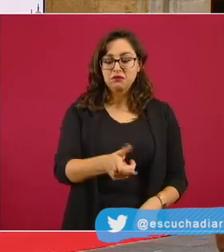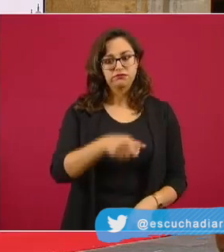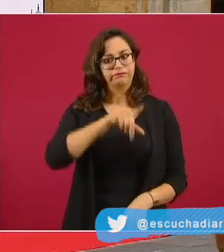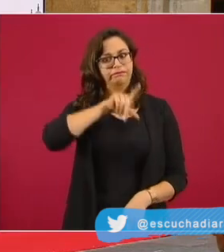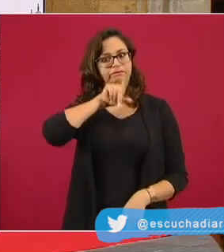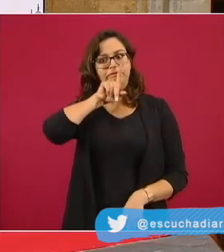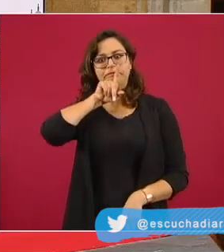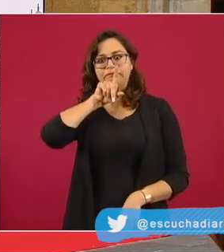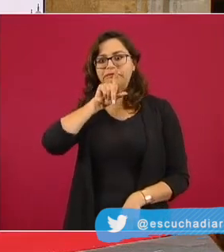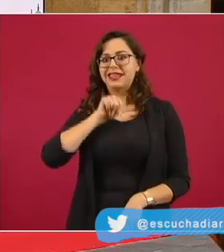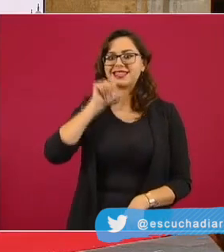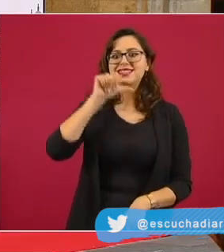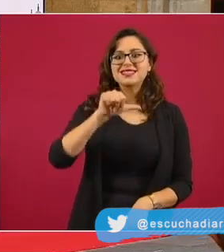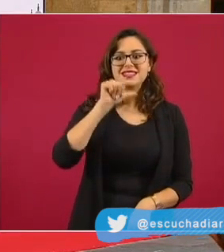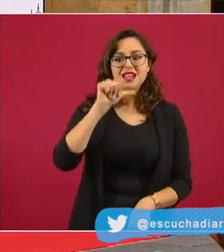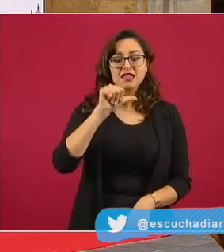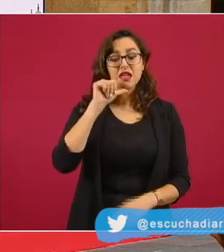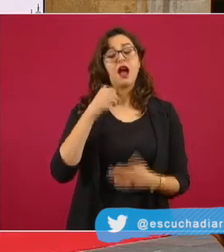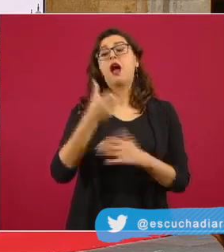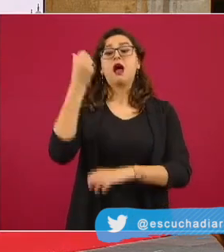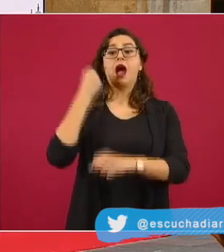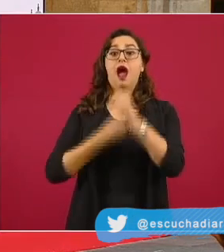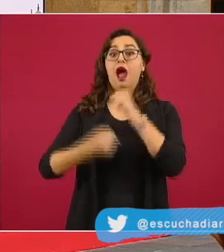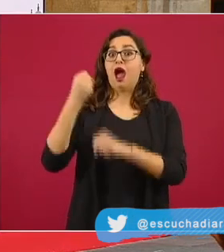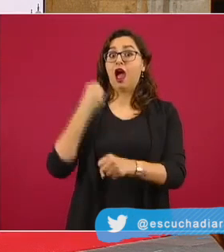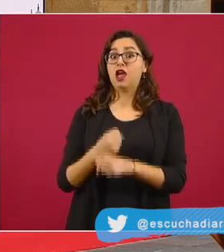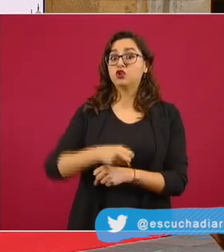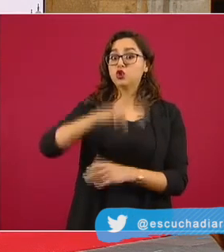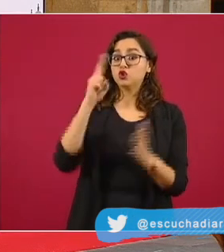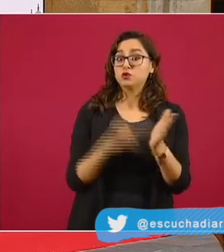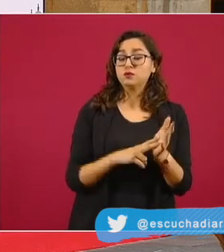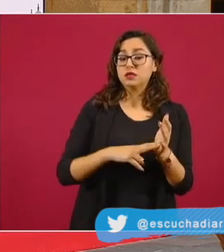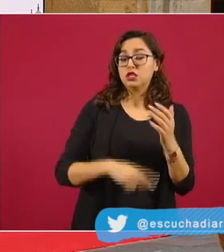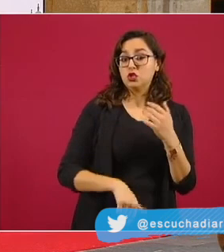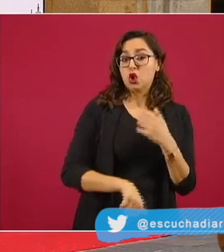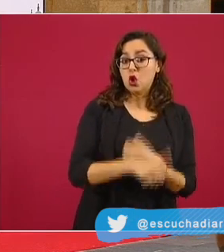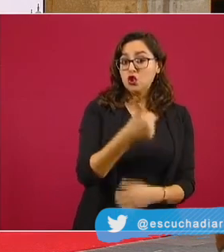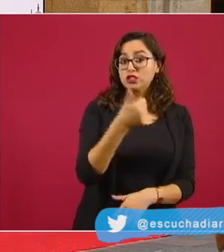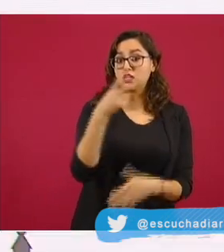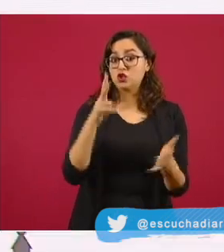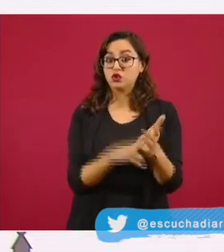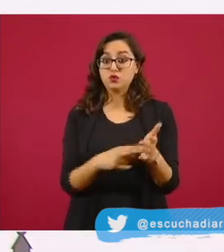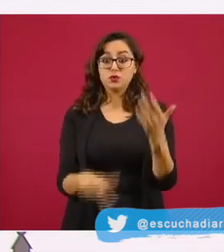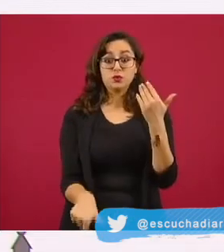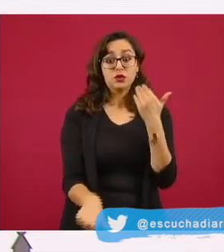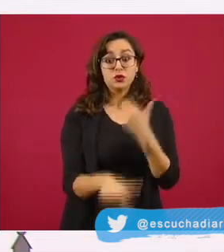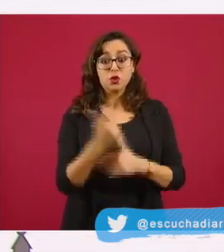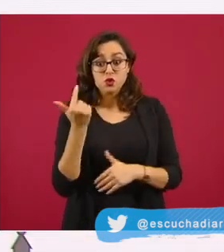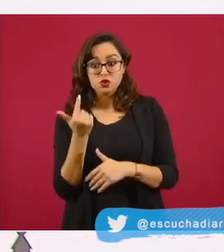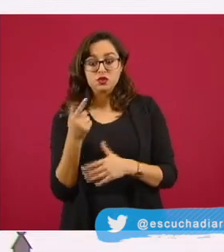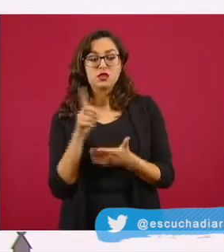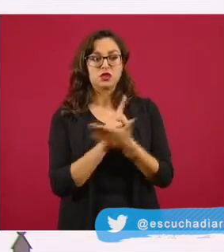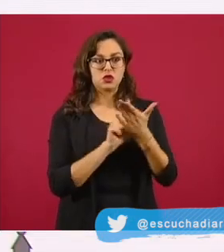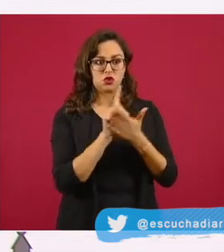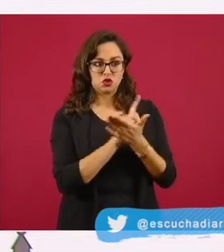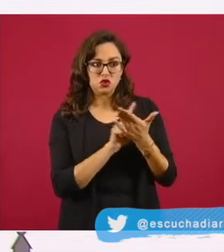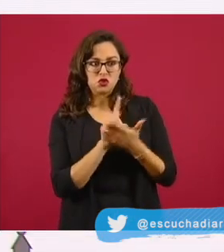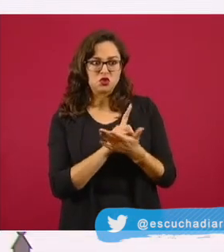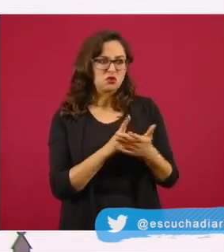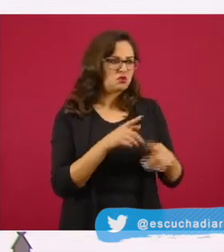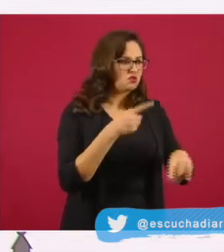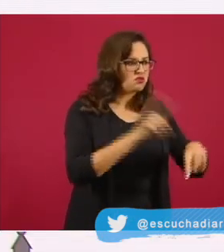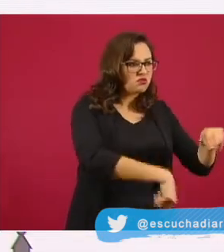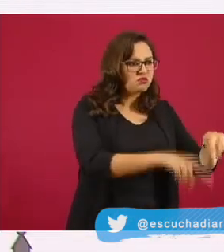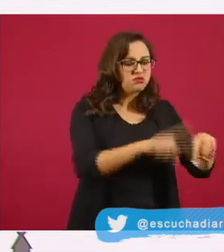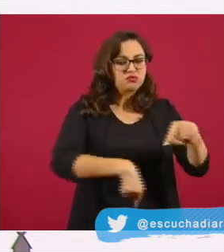2012, en plena guerra contra el narcotráfico, en enfrentamientos con militares y marinos,